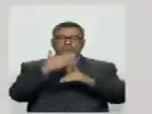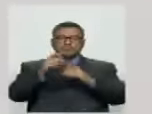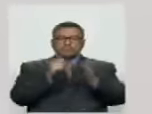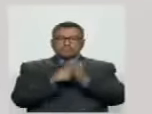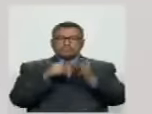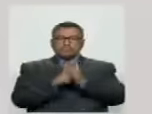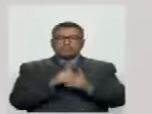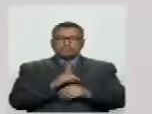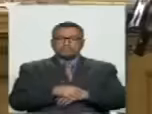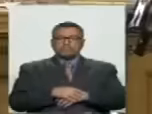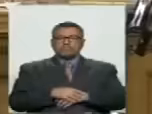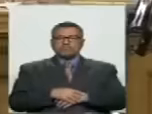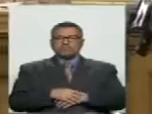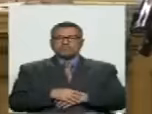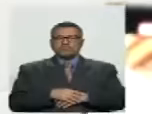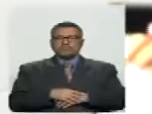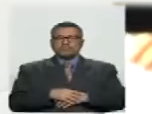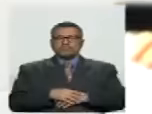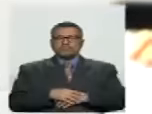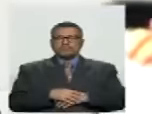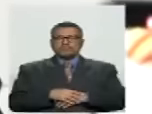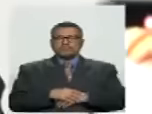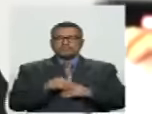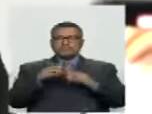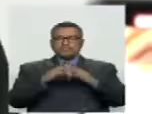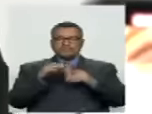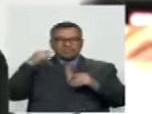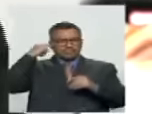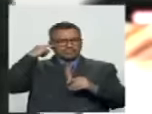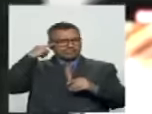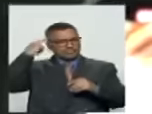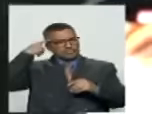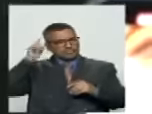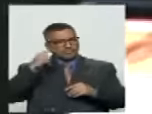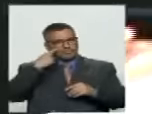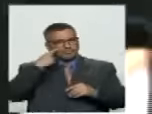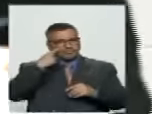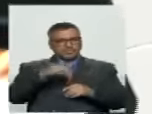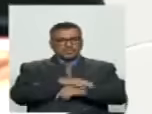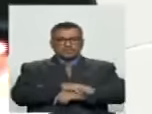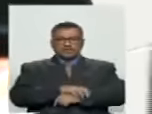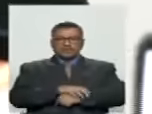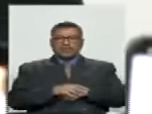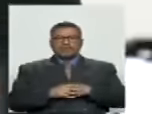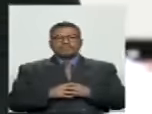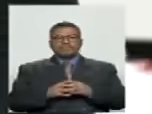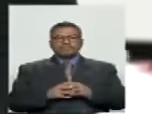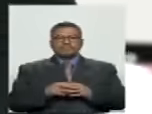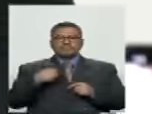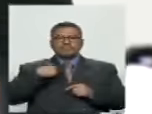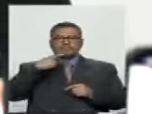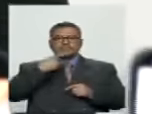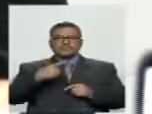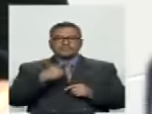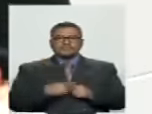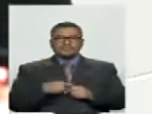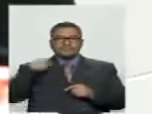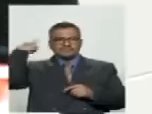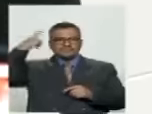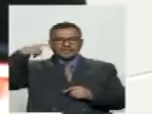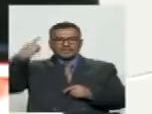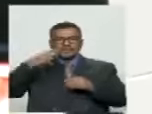punto. Y uno oye eso en TikTok y dice, ¿de dónde salió este